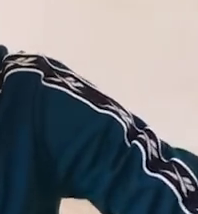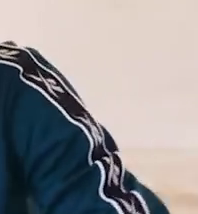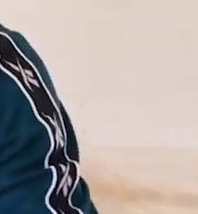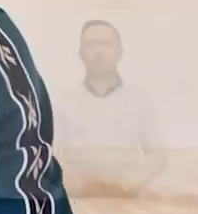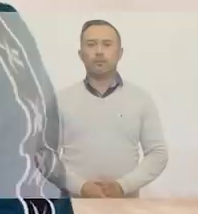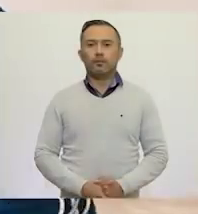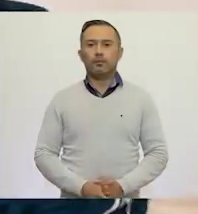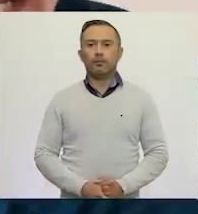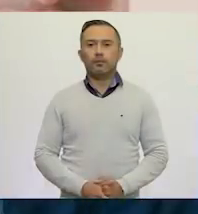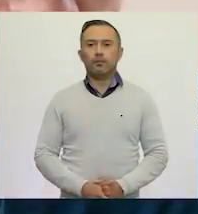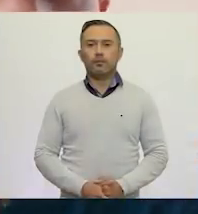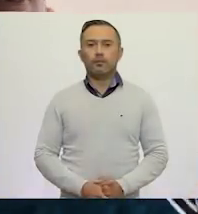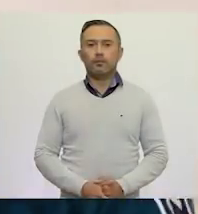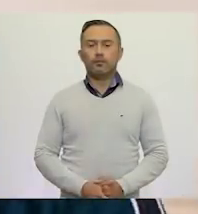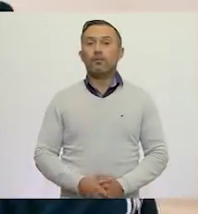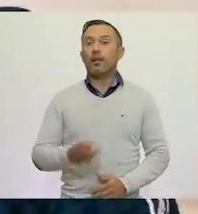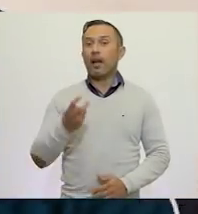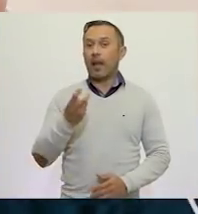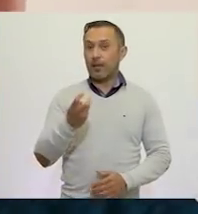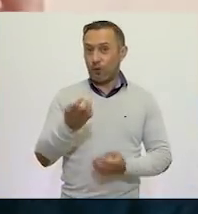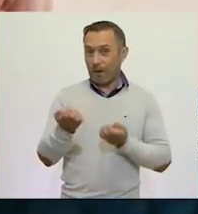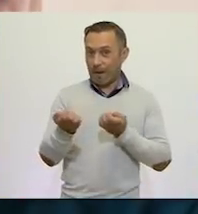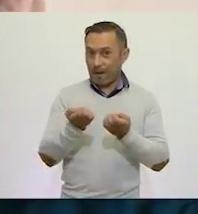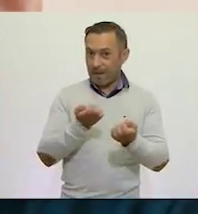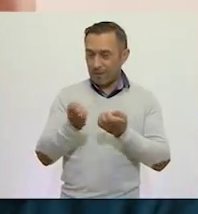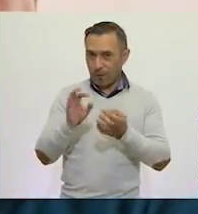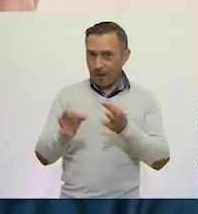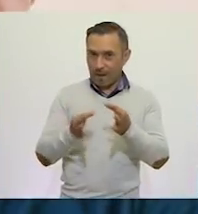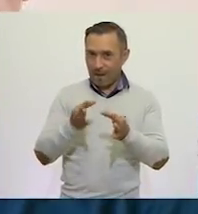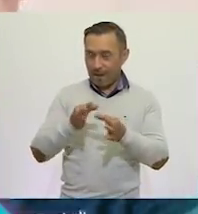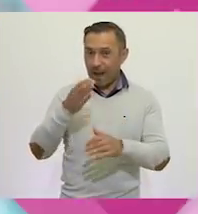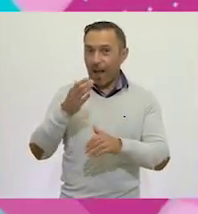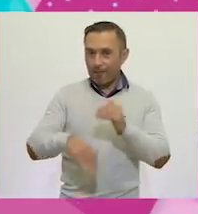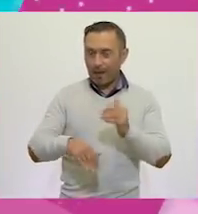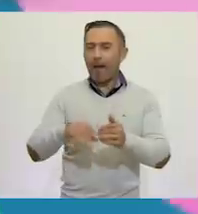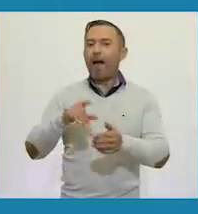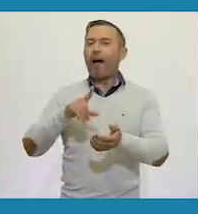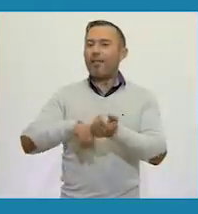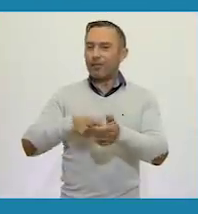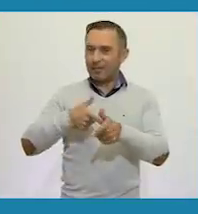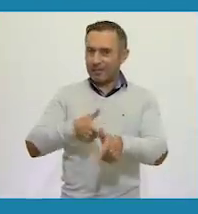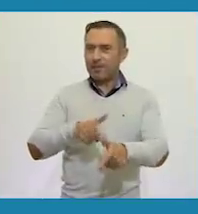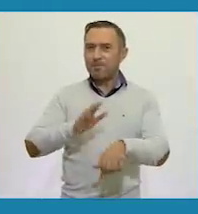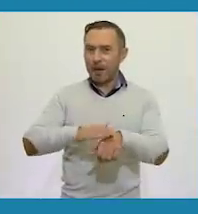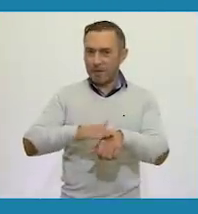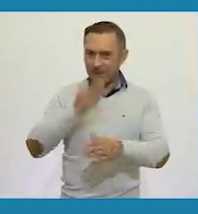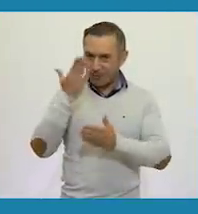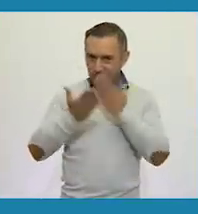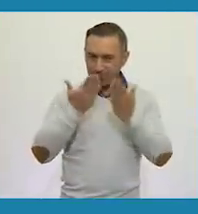Exhalamos y con eso ya estamos listos para seguir con nuestros estudios.